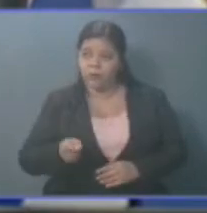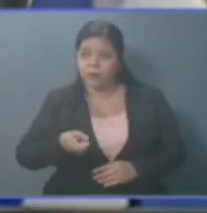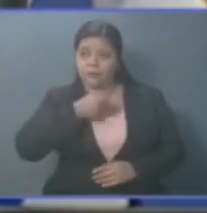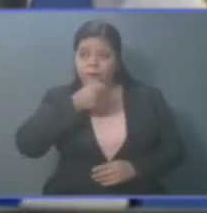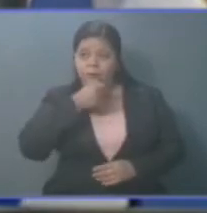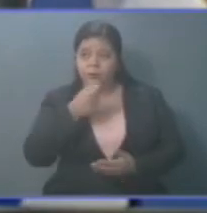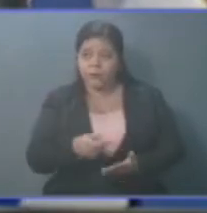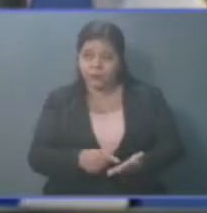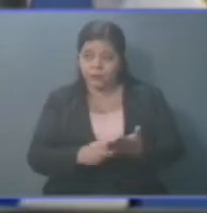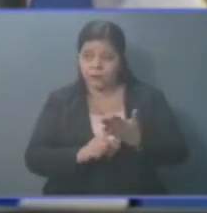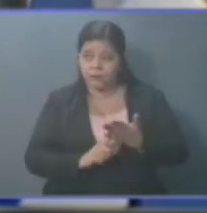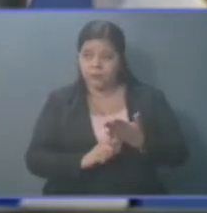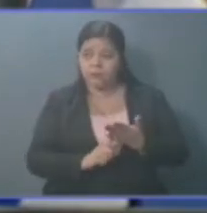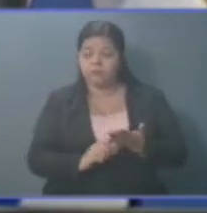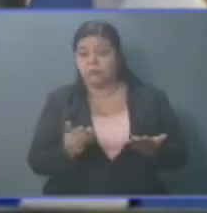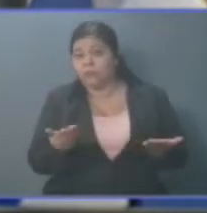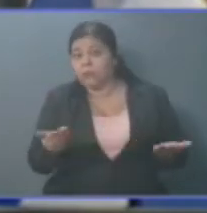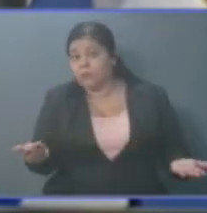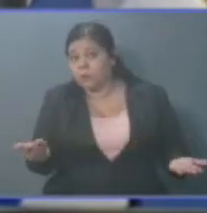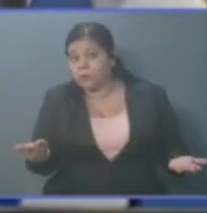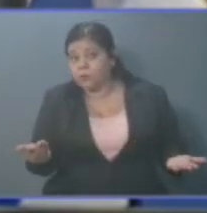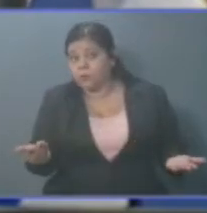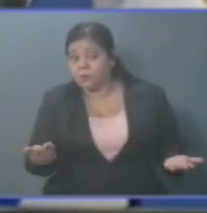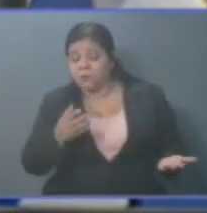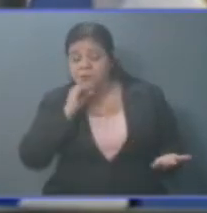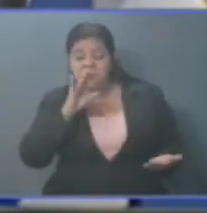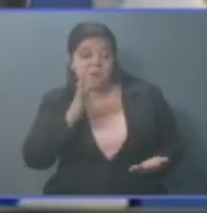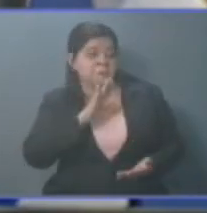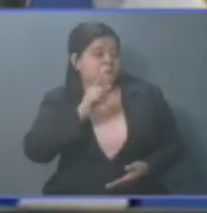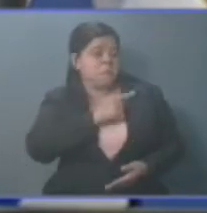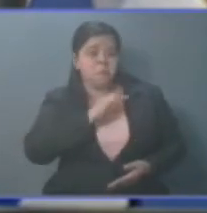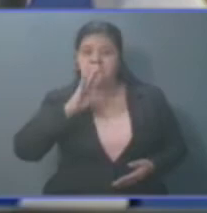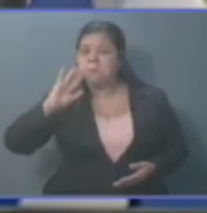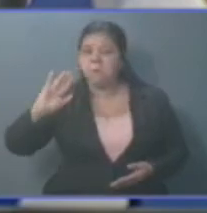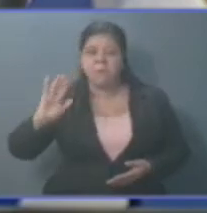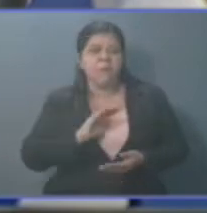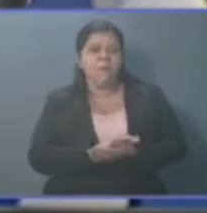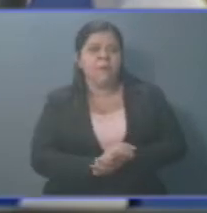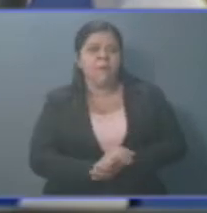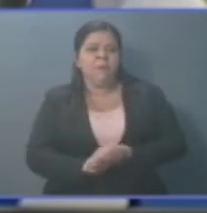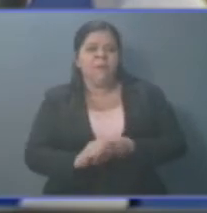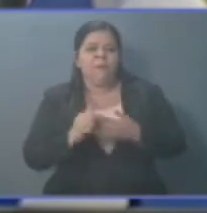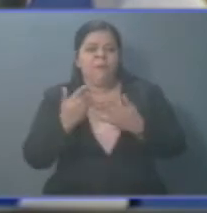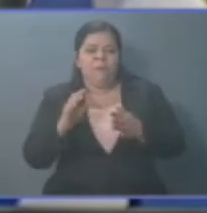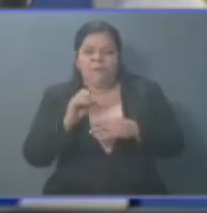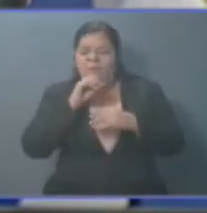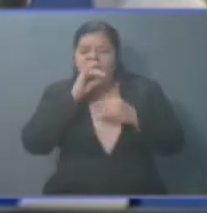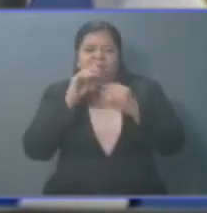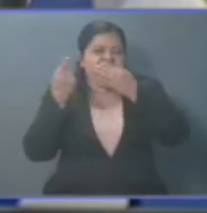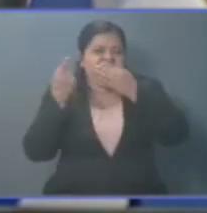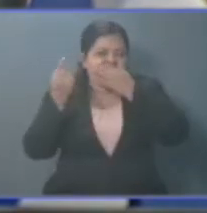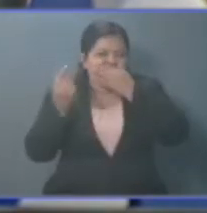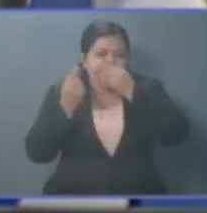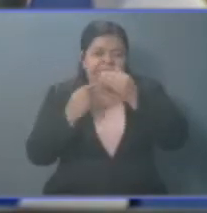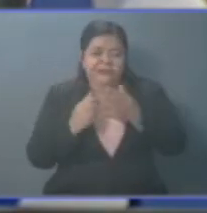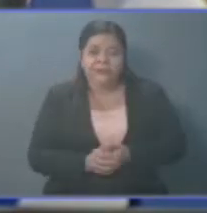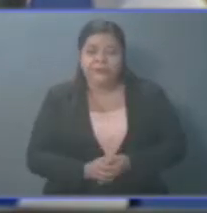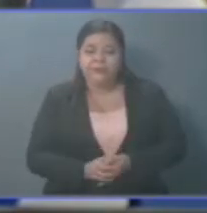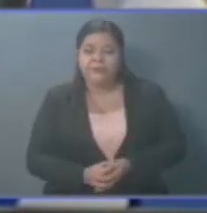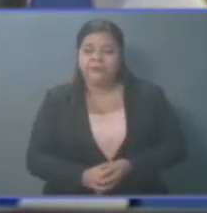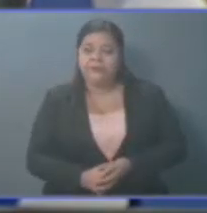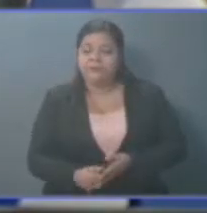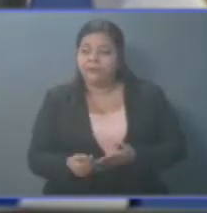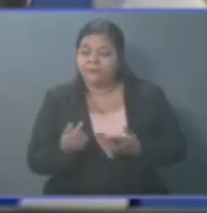información, entonces lo que hacen es no cumplirla, hacerse los desentendidos,